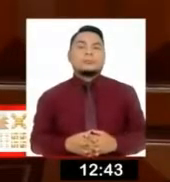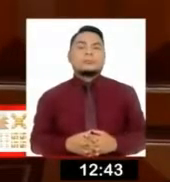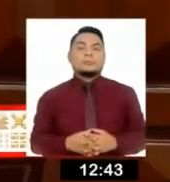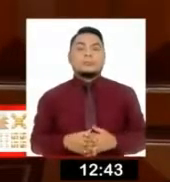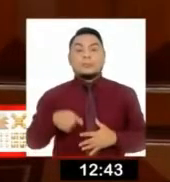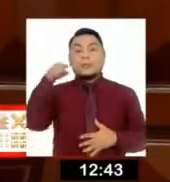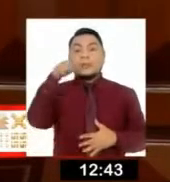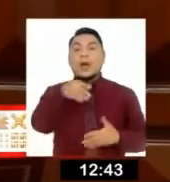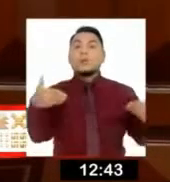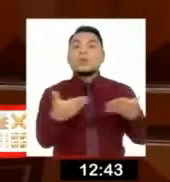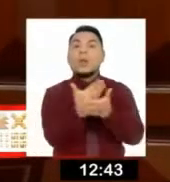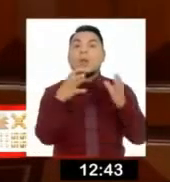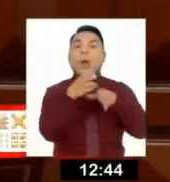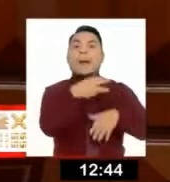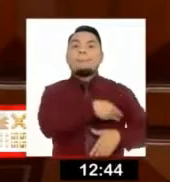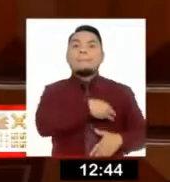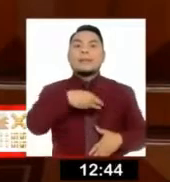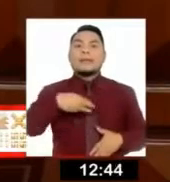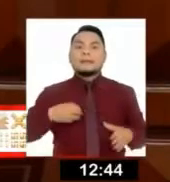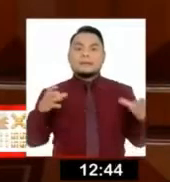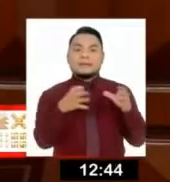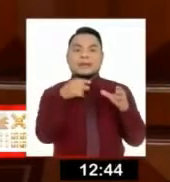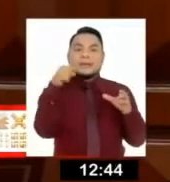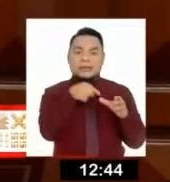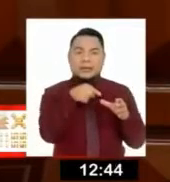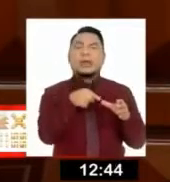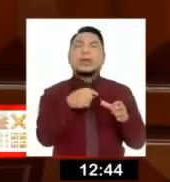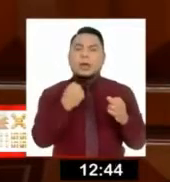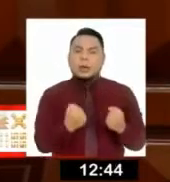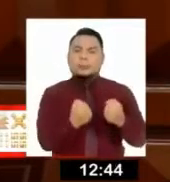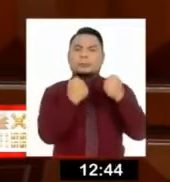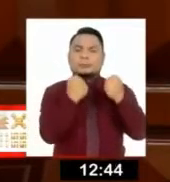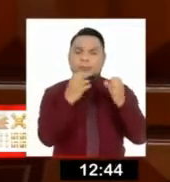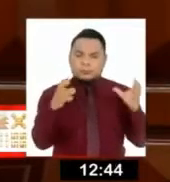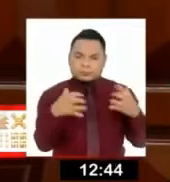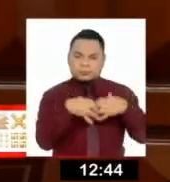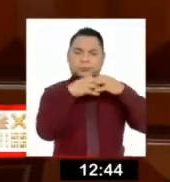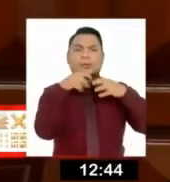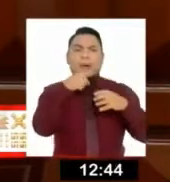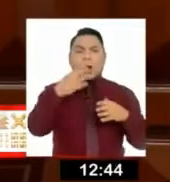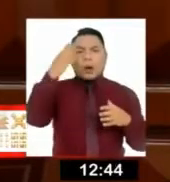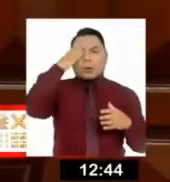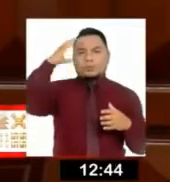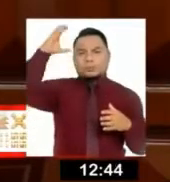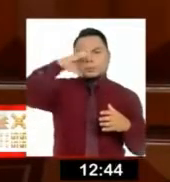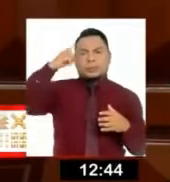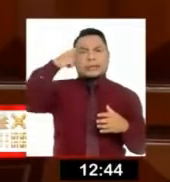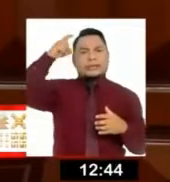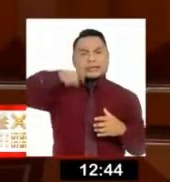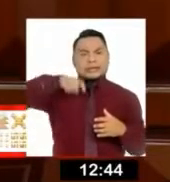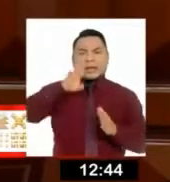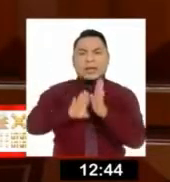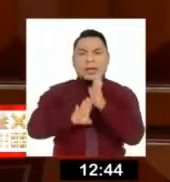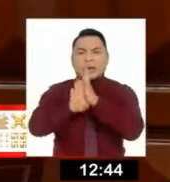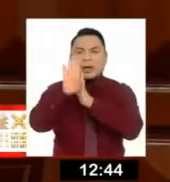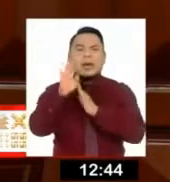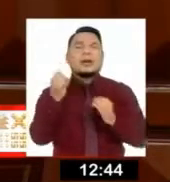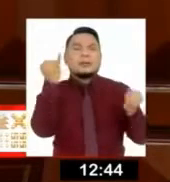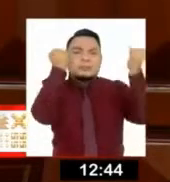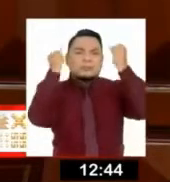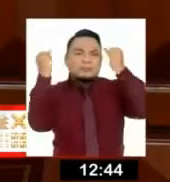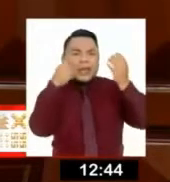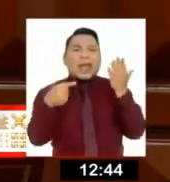Con este ministerio se potenciará la generación de conocimiento necesario para el desarrollo y la